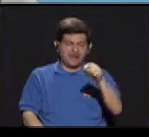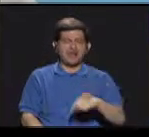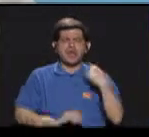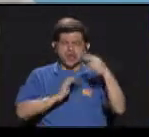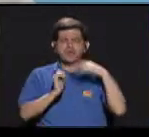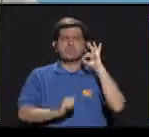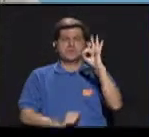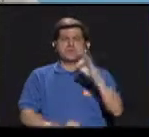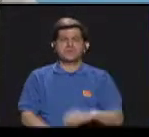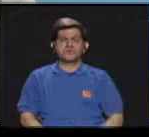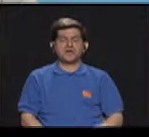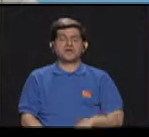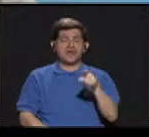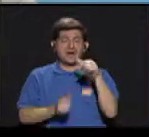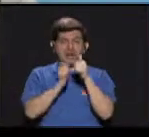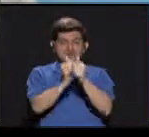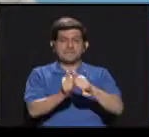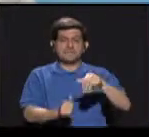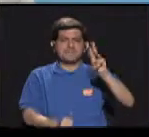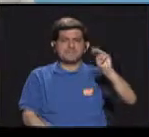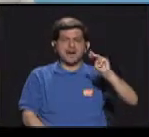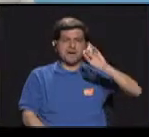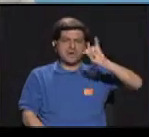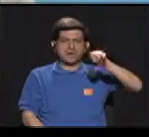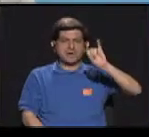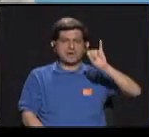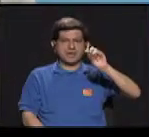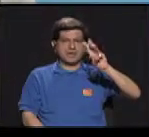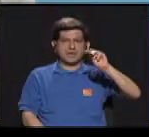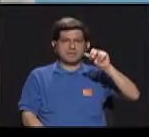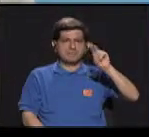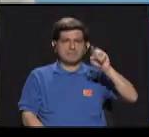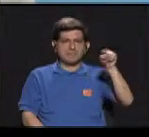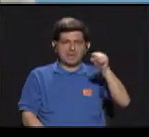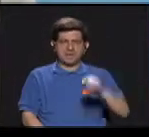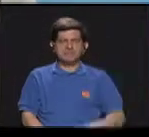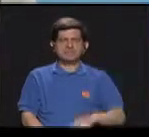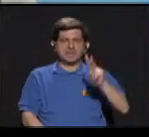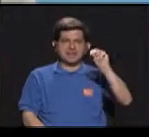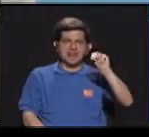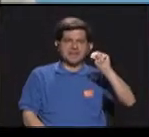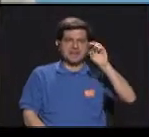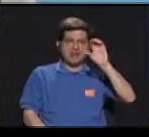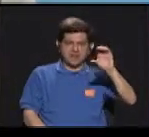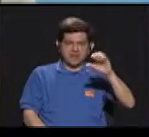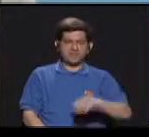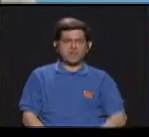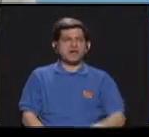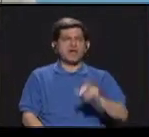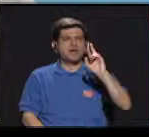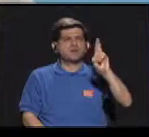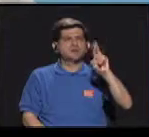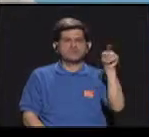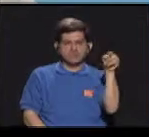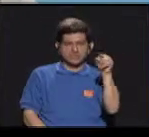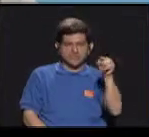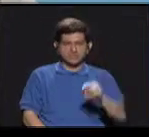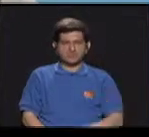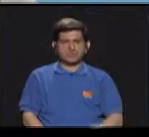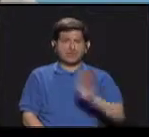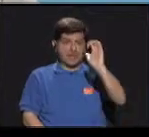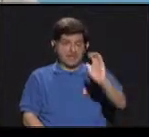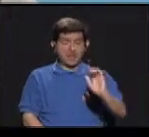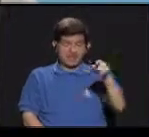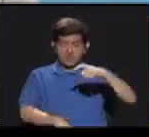hace un gran papel con Maureen Jiménez, con Nerina Carmona, con Rosita Zúñiga y